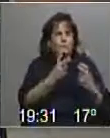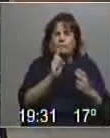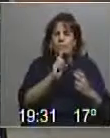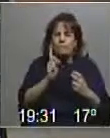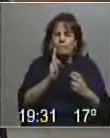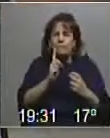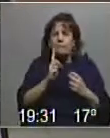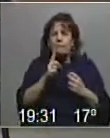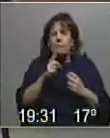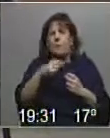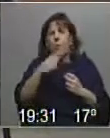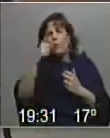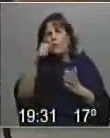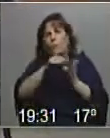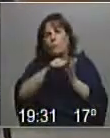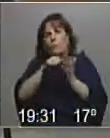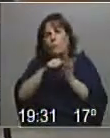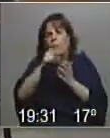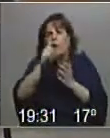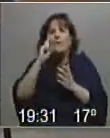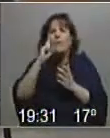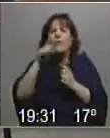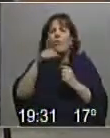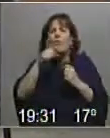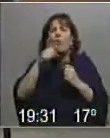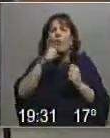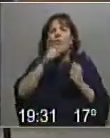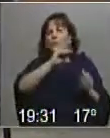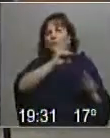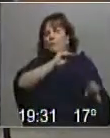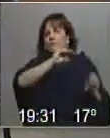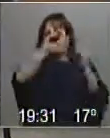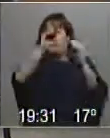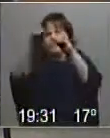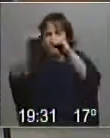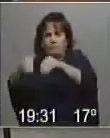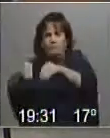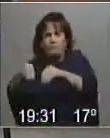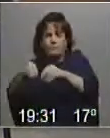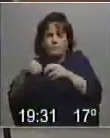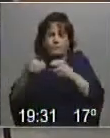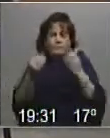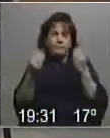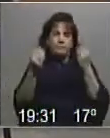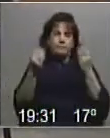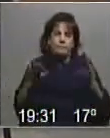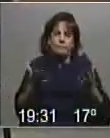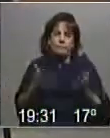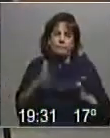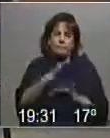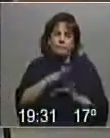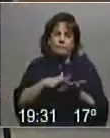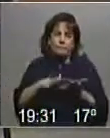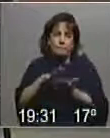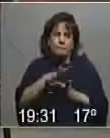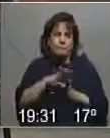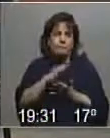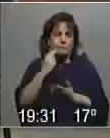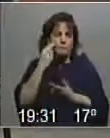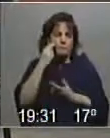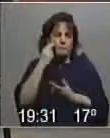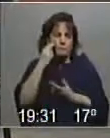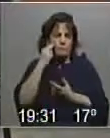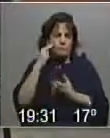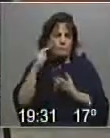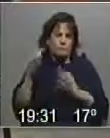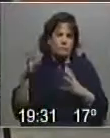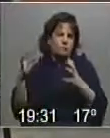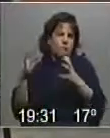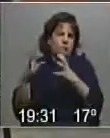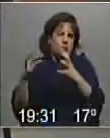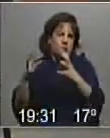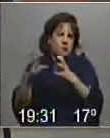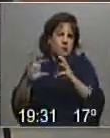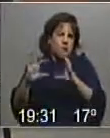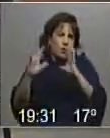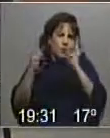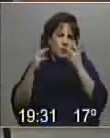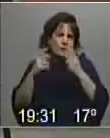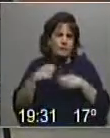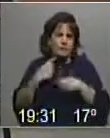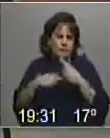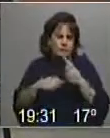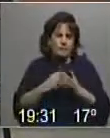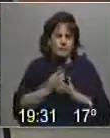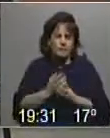los horizontes para tratar de ubicar a algunos salvadoreños en otros lados, porque es una situación de conflicto armado la que se está viviendo. Y sigue viviendo